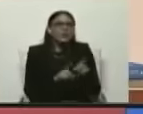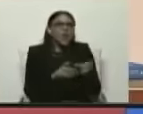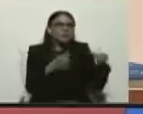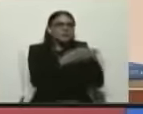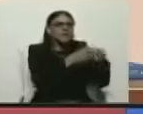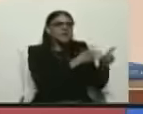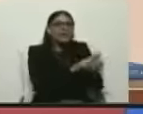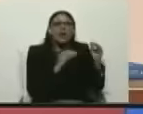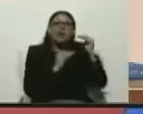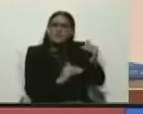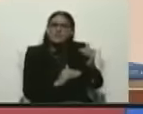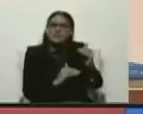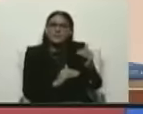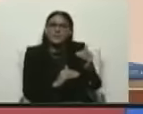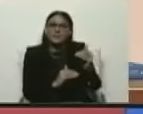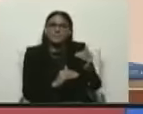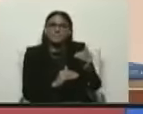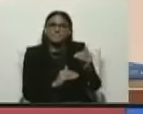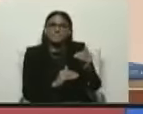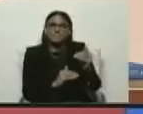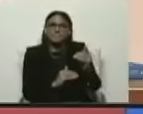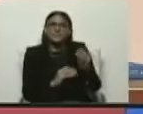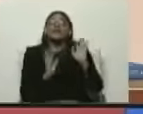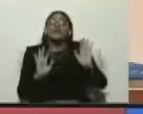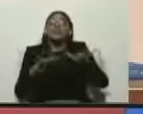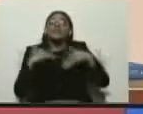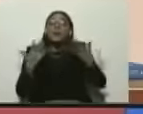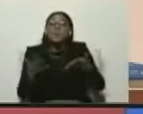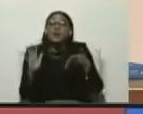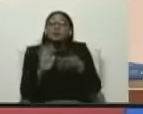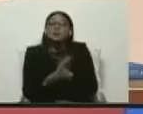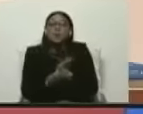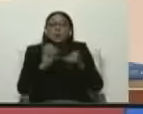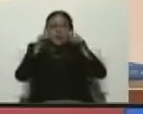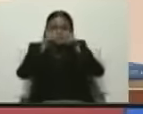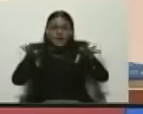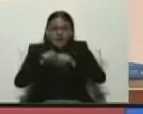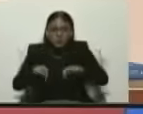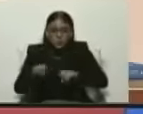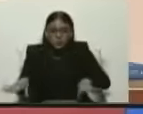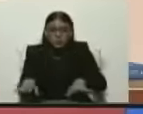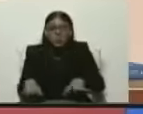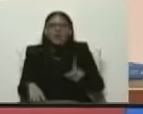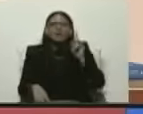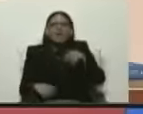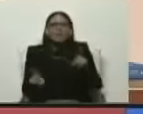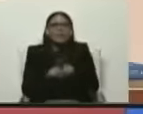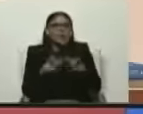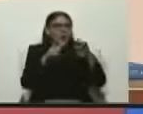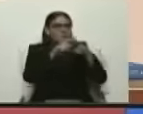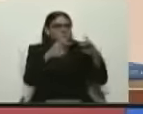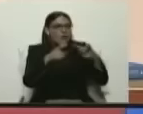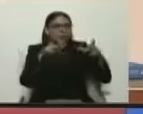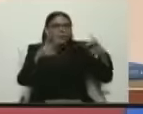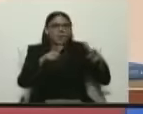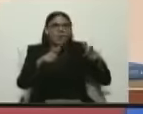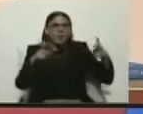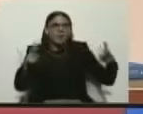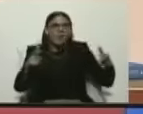Salud. Luego la estructura de la JPSUV también comenzó a crecer y